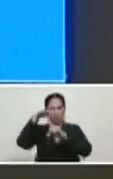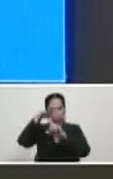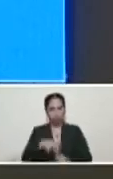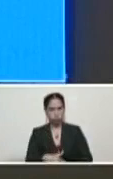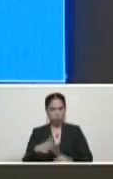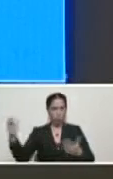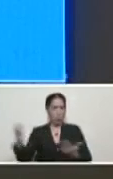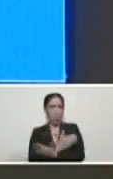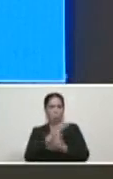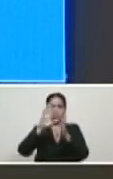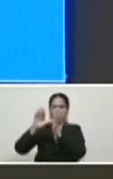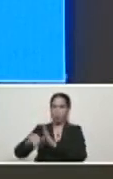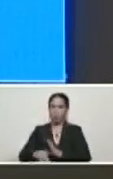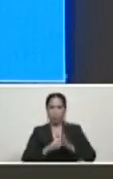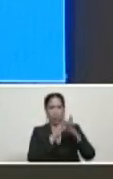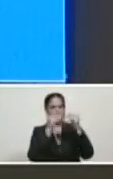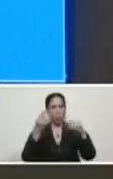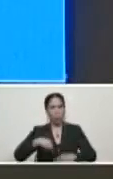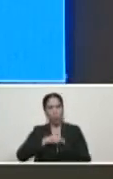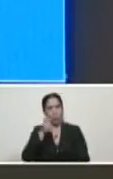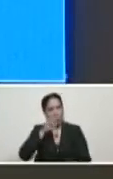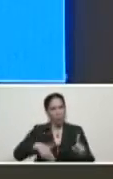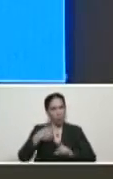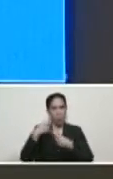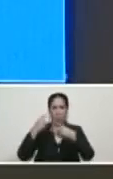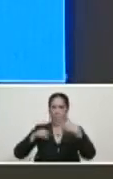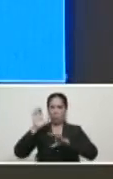saqueara a nuestro pueblo y a otros